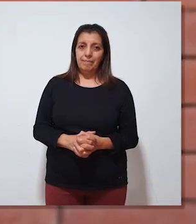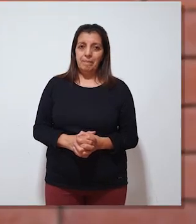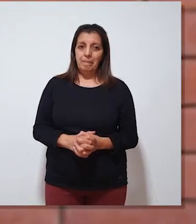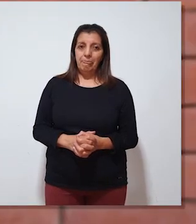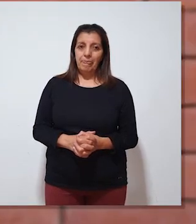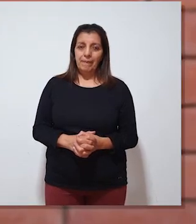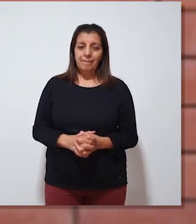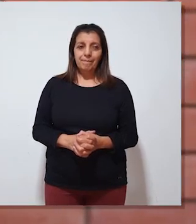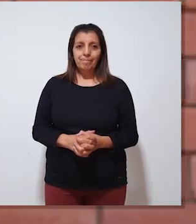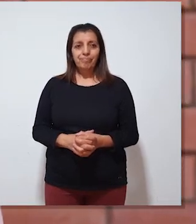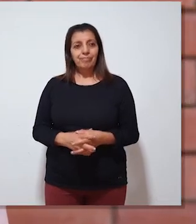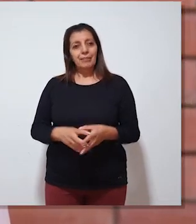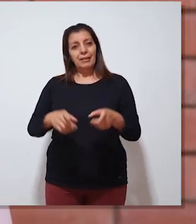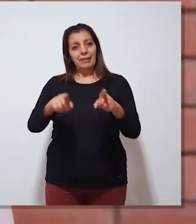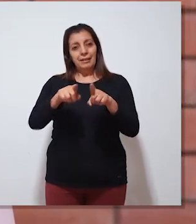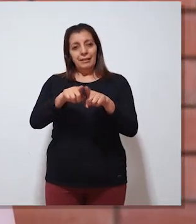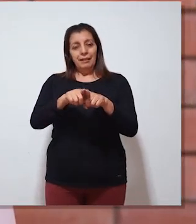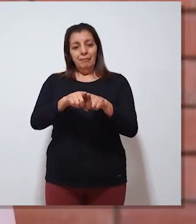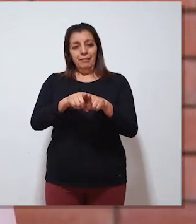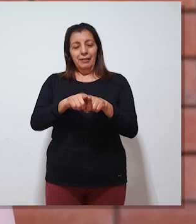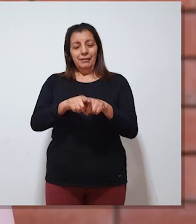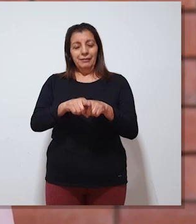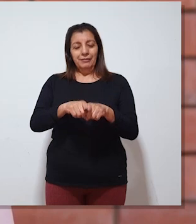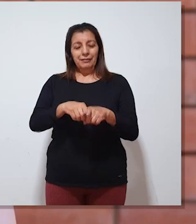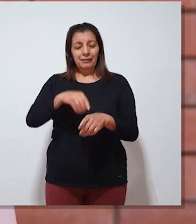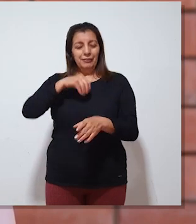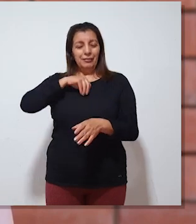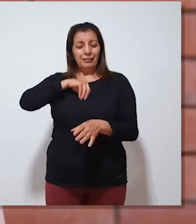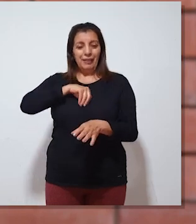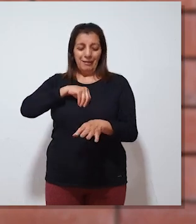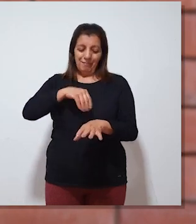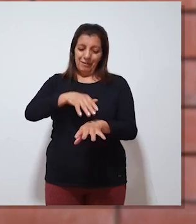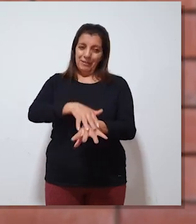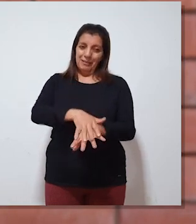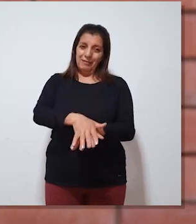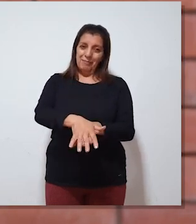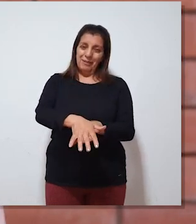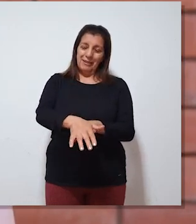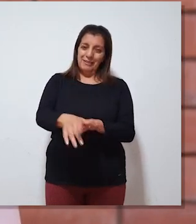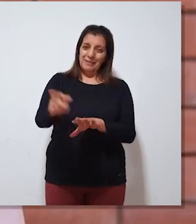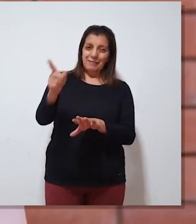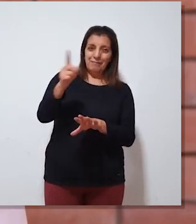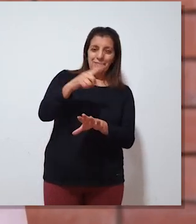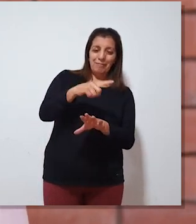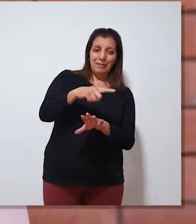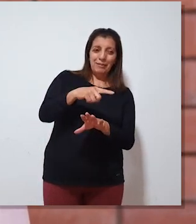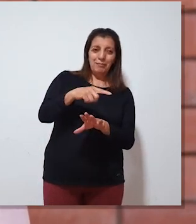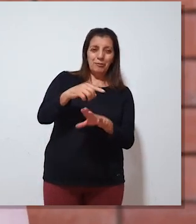Mis queridos hermanos, con alma y pies de peregrinos, venimos a esta casa de la Madre de